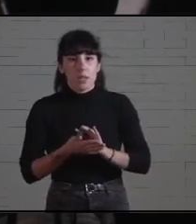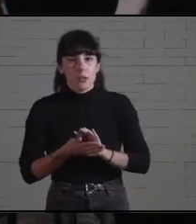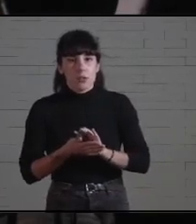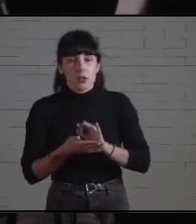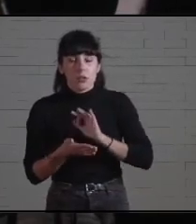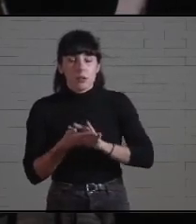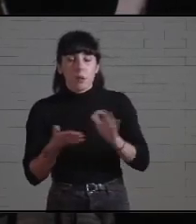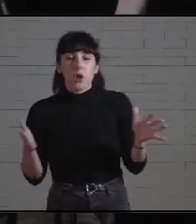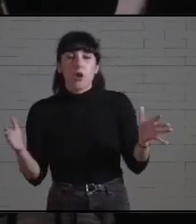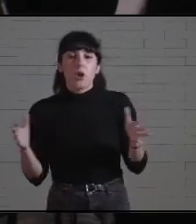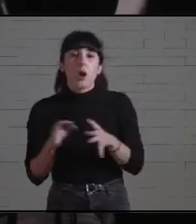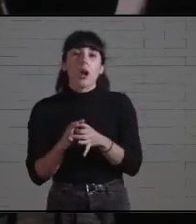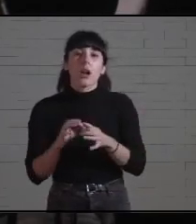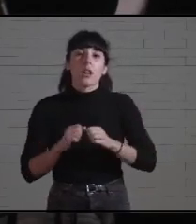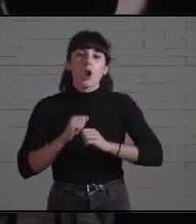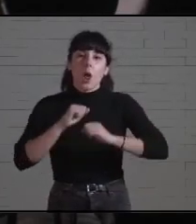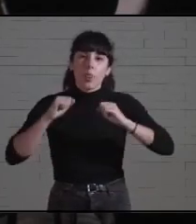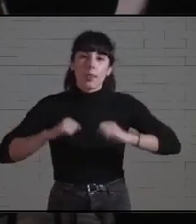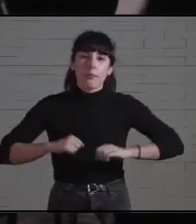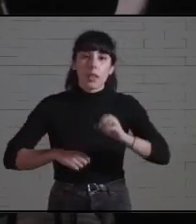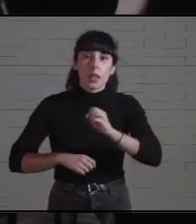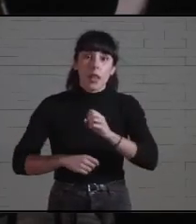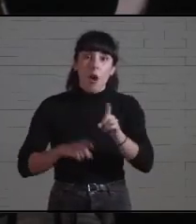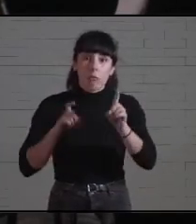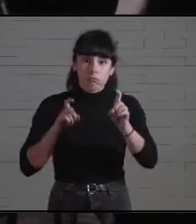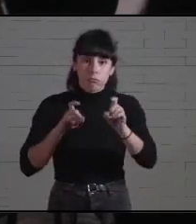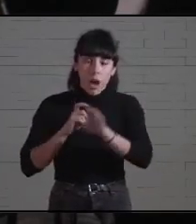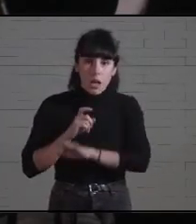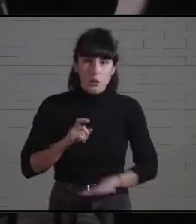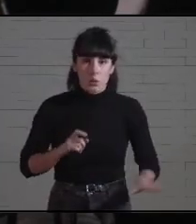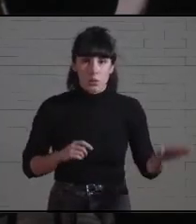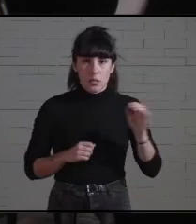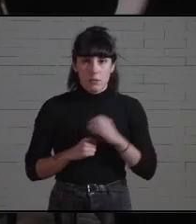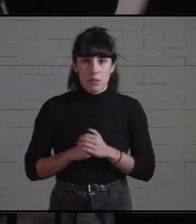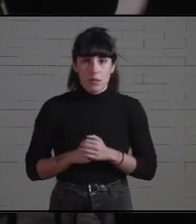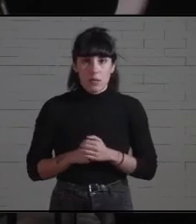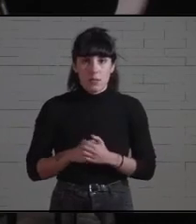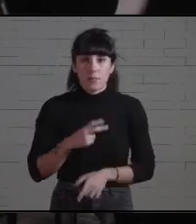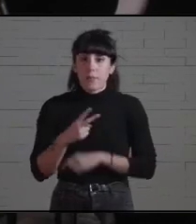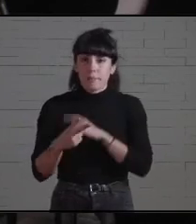como para escuelas de 0 a 3 años, etc. Y luego